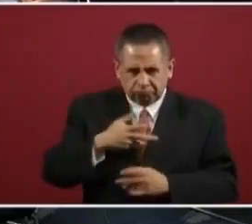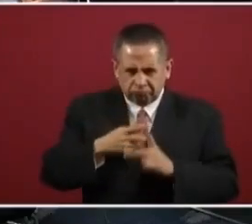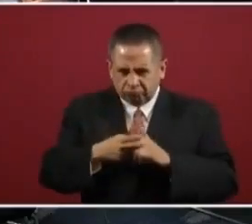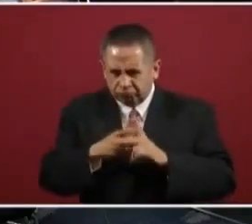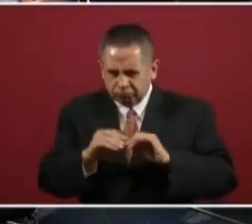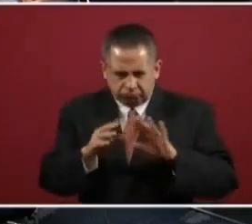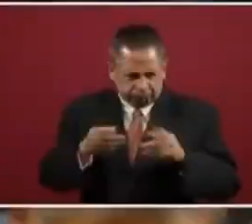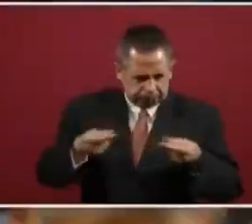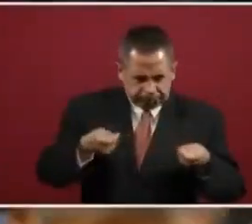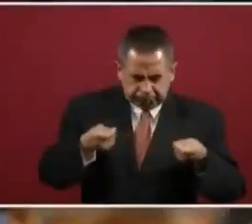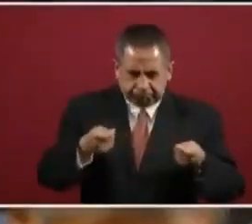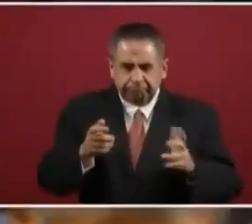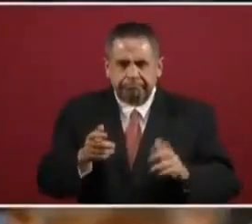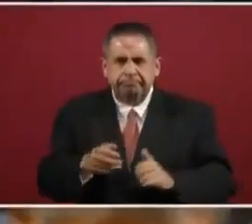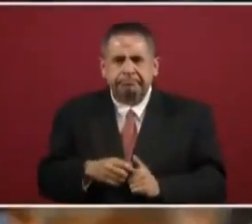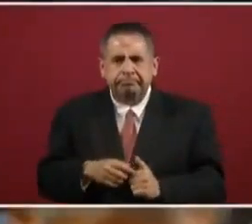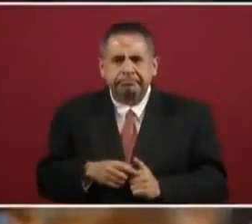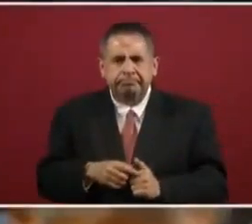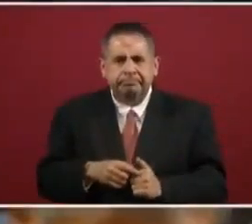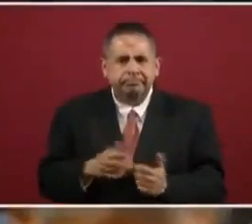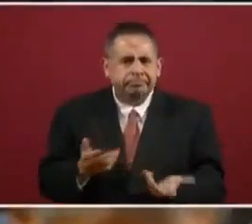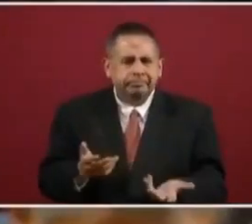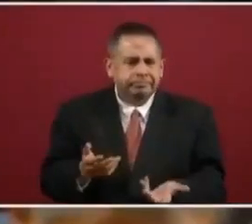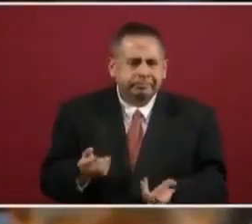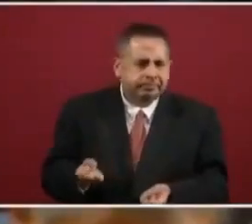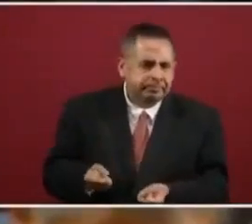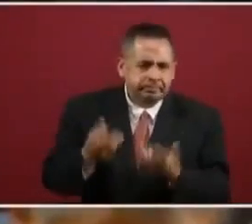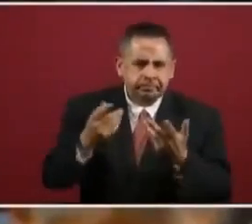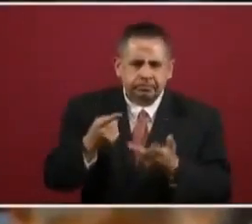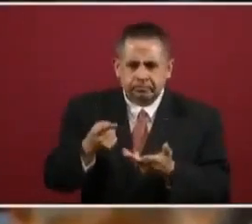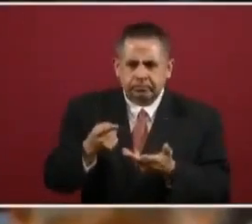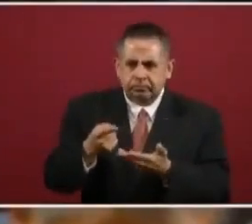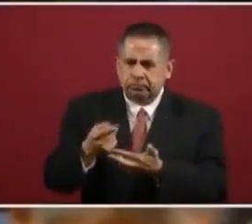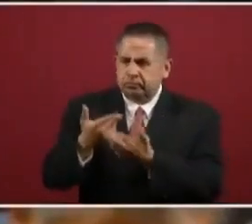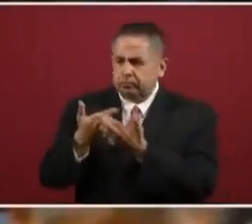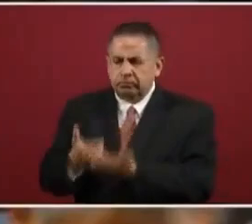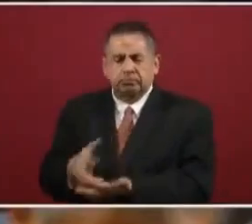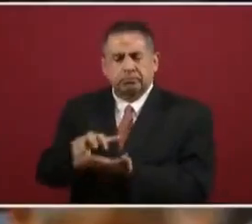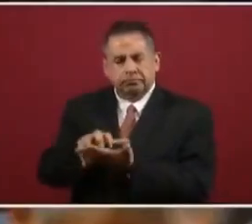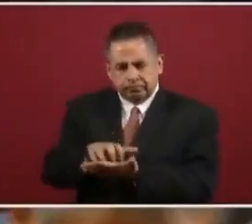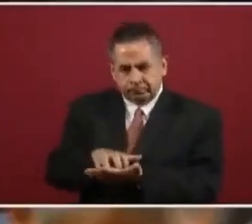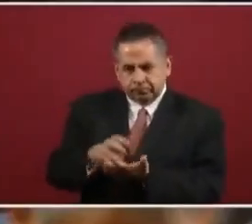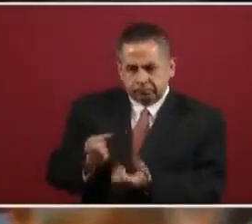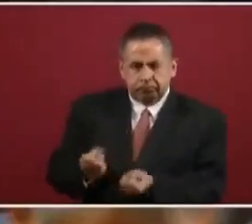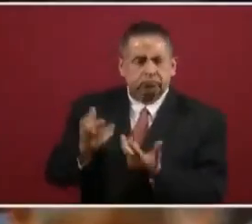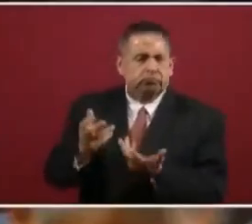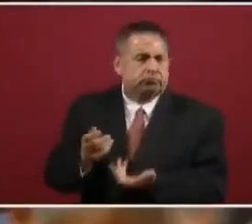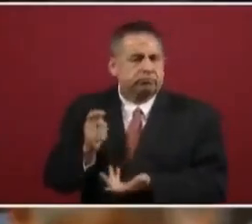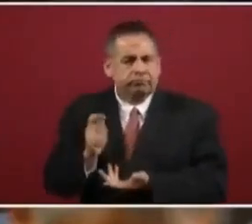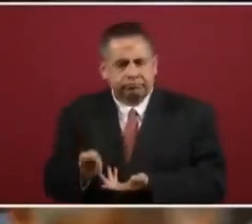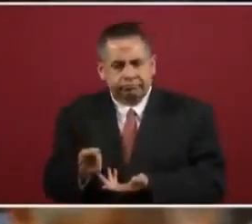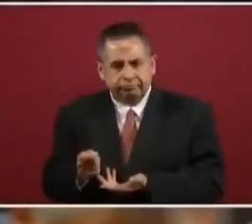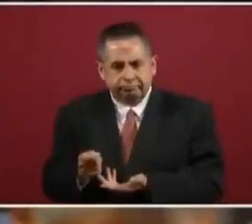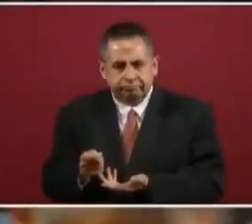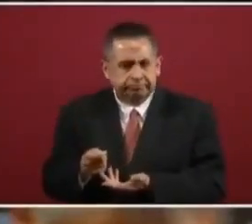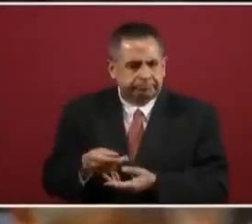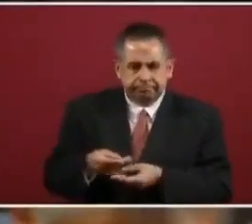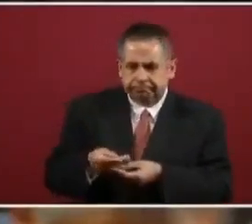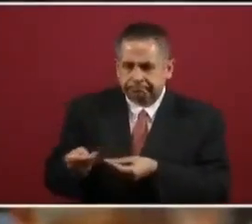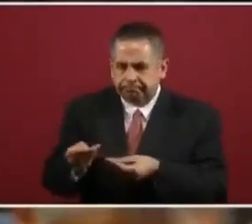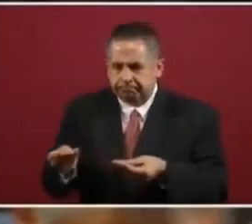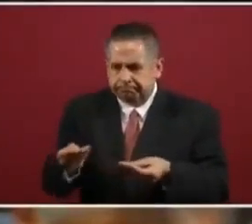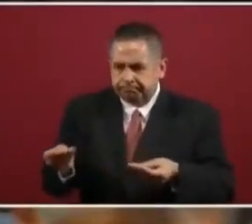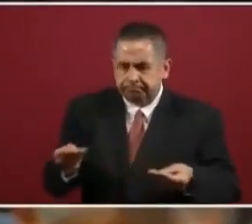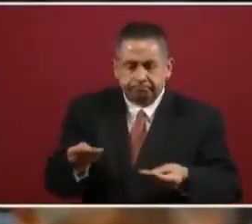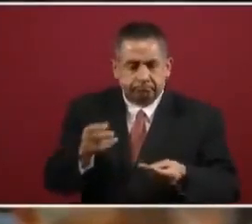números y las cifras Cuánto se va a ahorrar y cuánto va a redistribuir